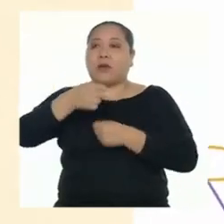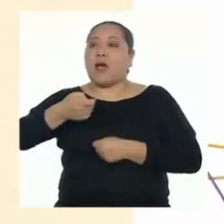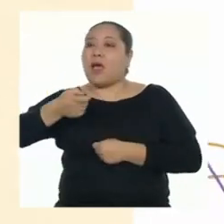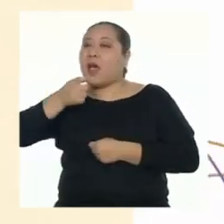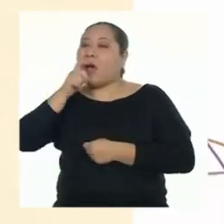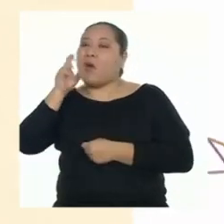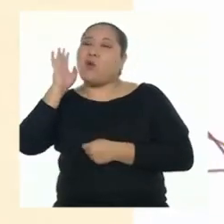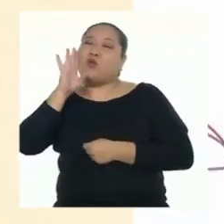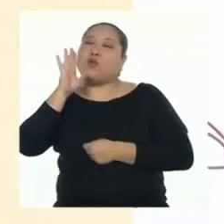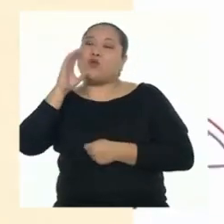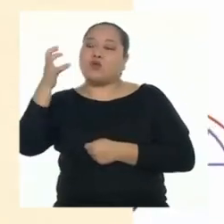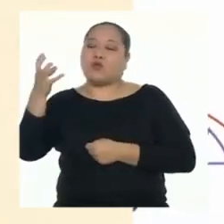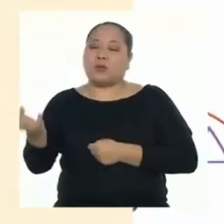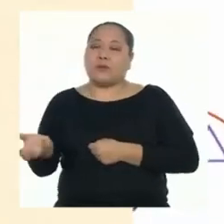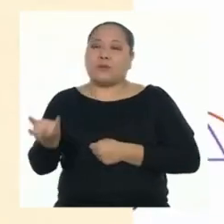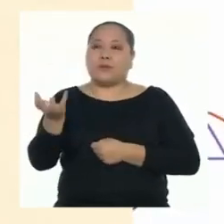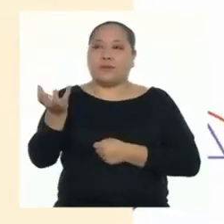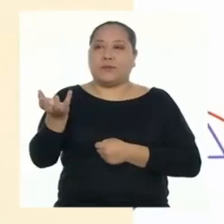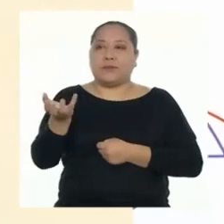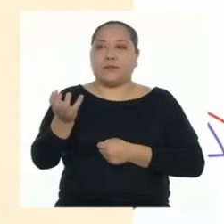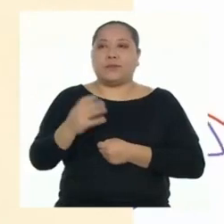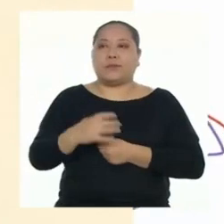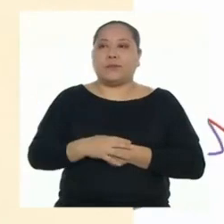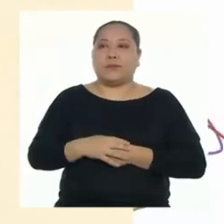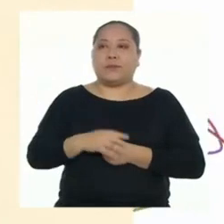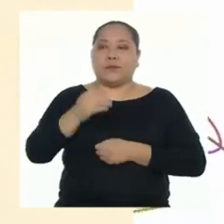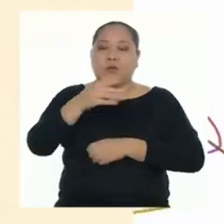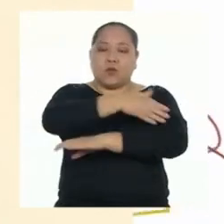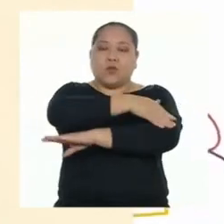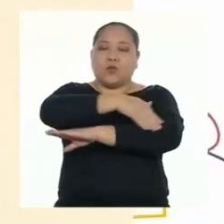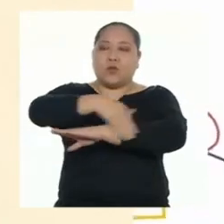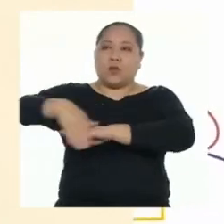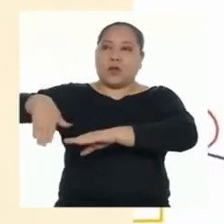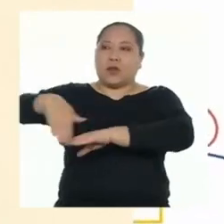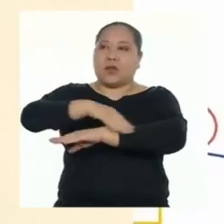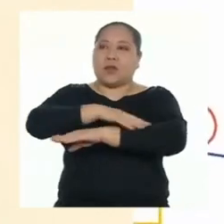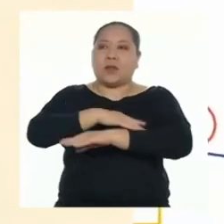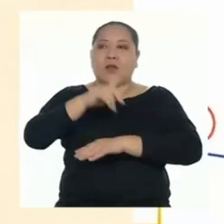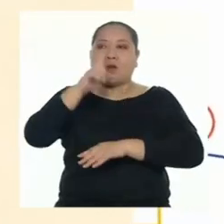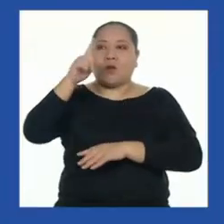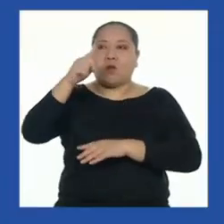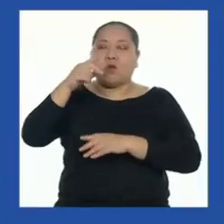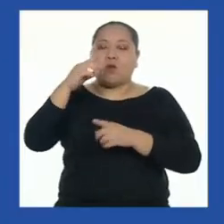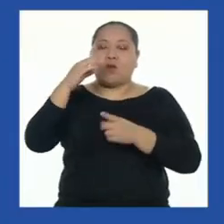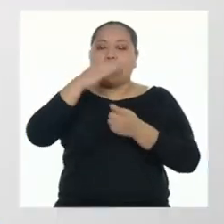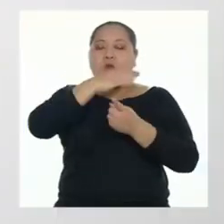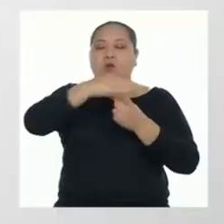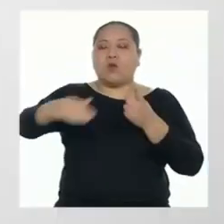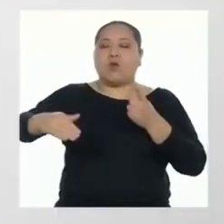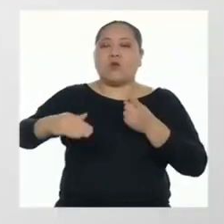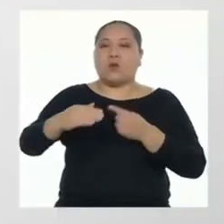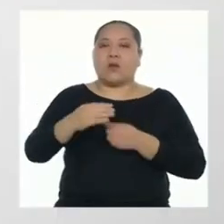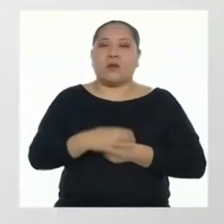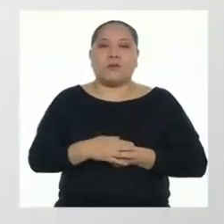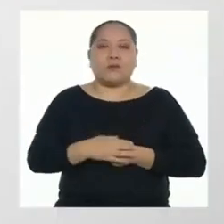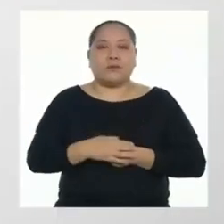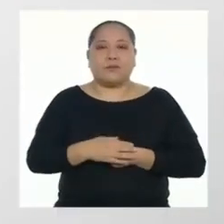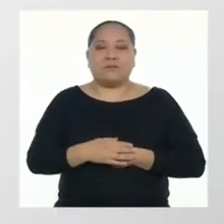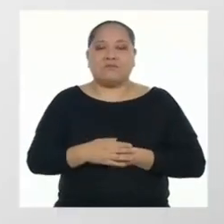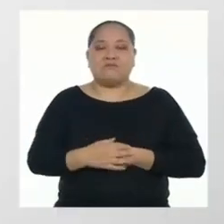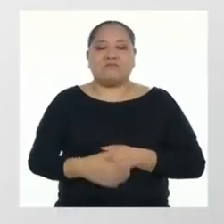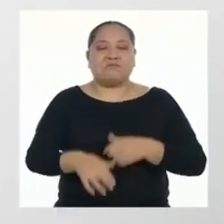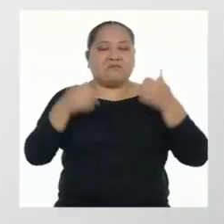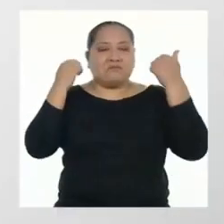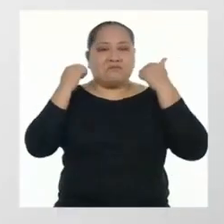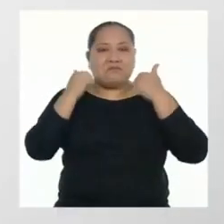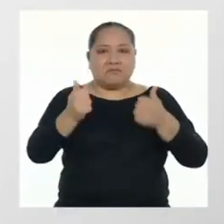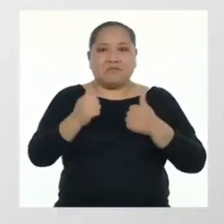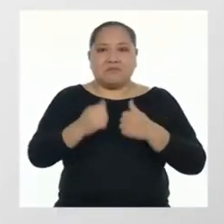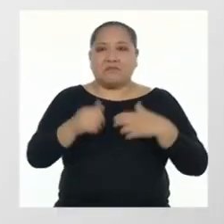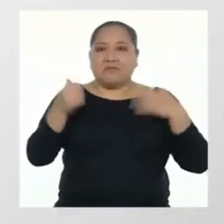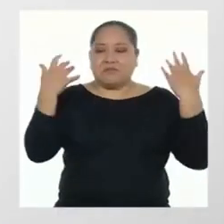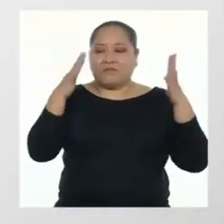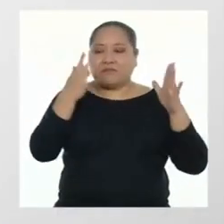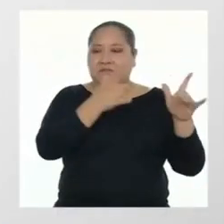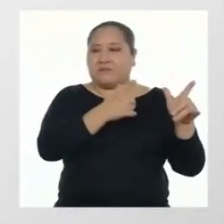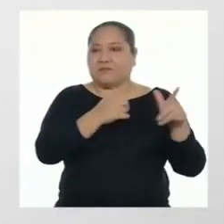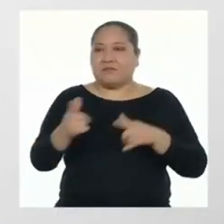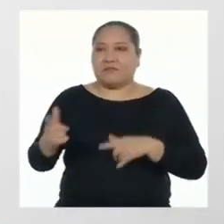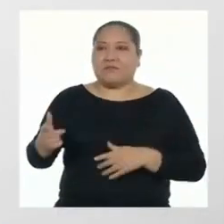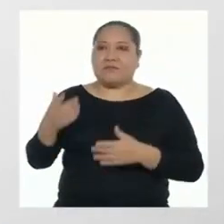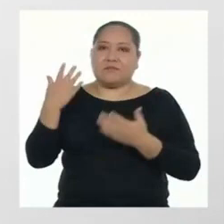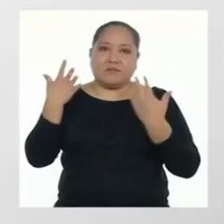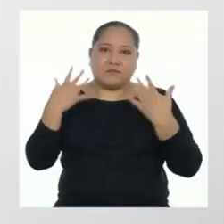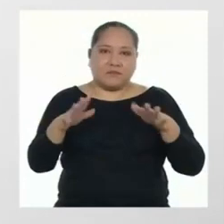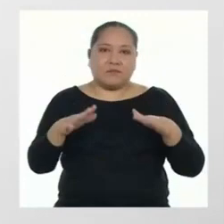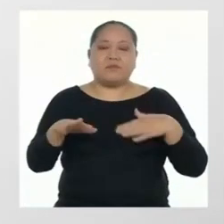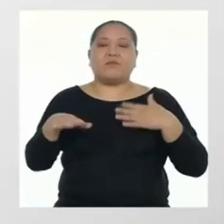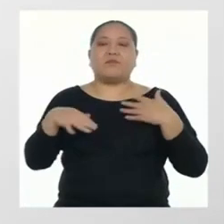o contaminada, una regla, un cúter. Muy bien. Si ya tenemos todo listo,